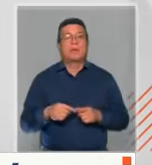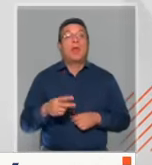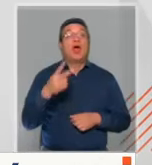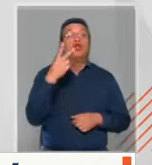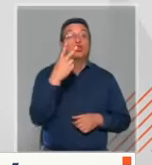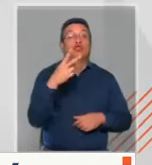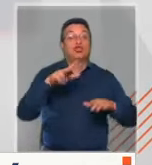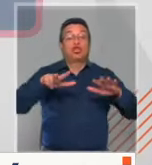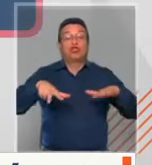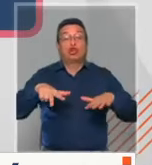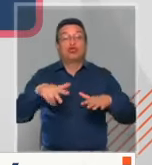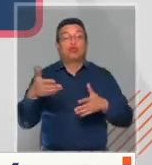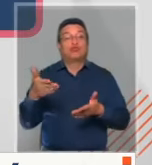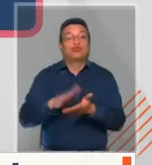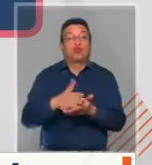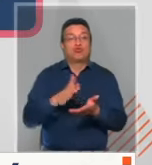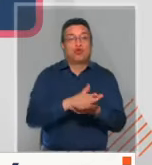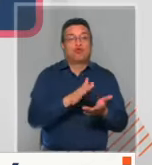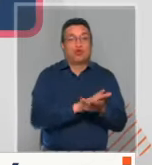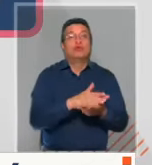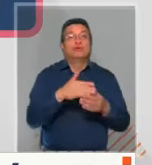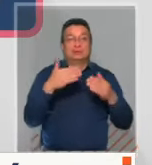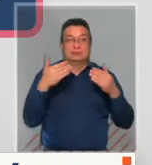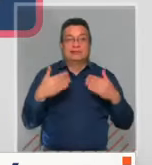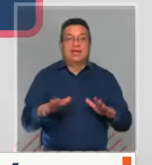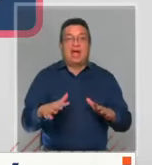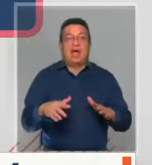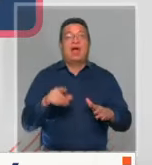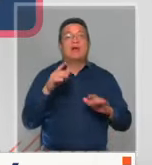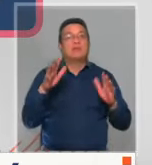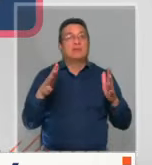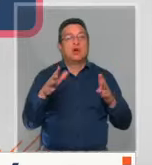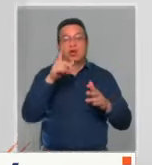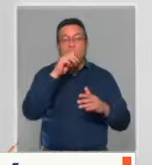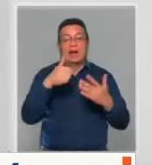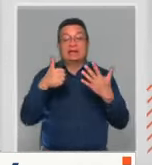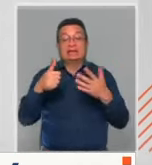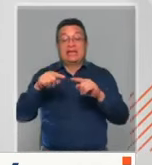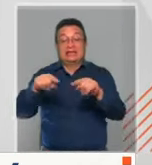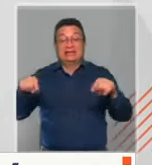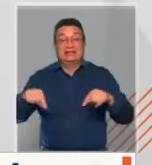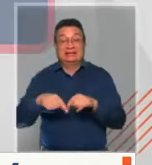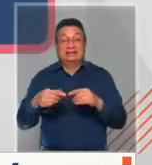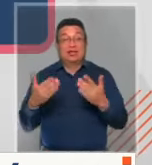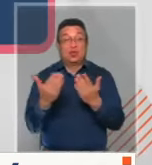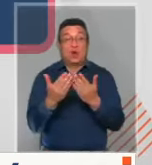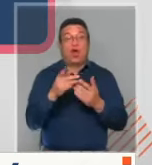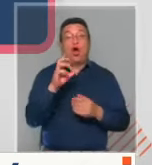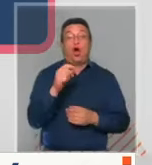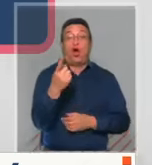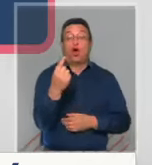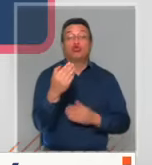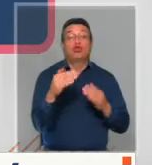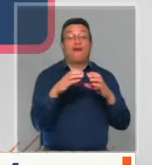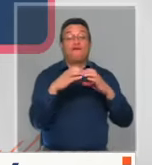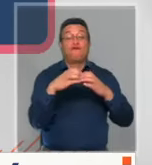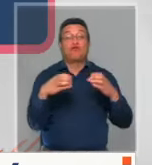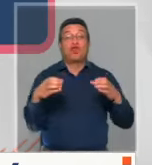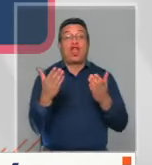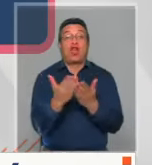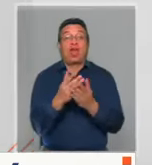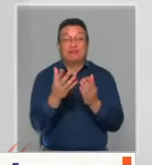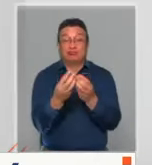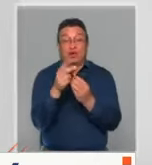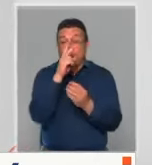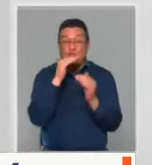...118 menores de edad a los que le arrebataron la vida, equivalente a 6 salas de clases completas u 11 furgones escolares llenos, siendo la